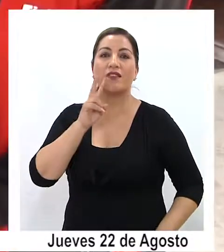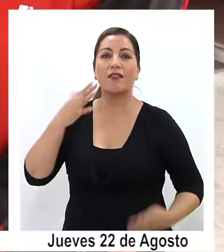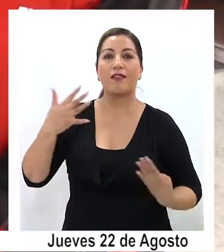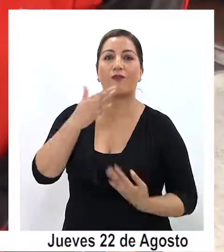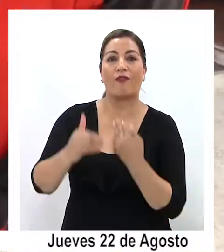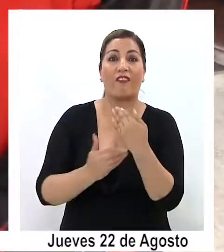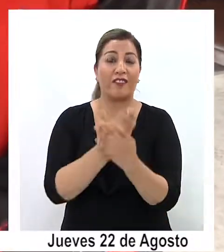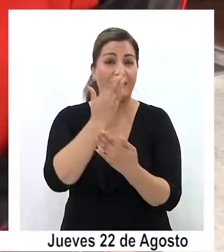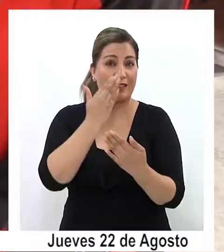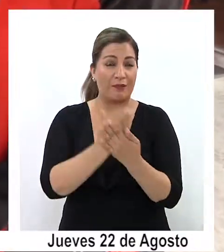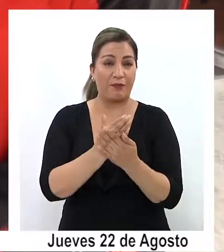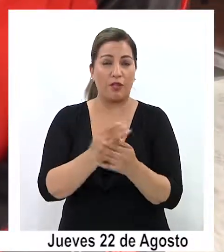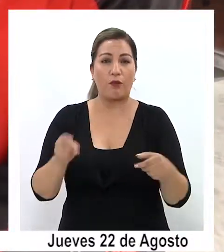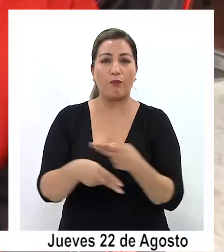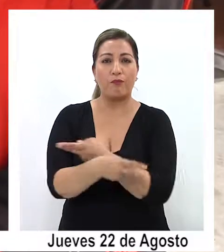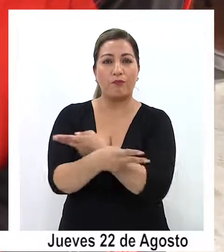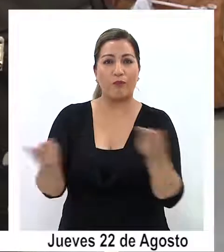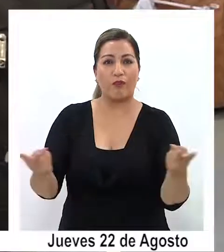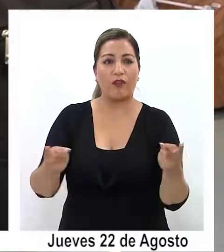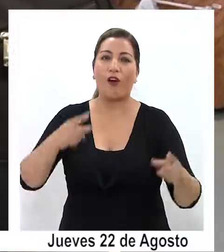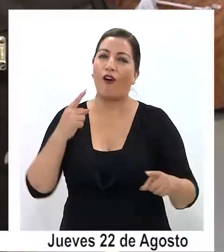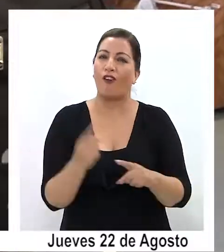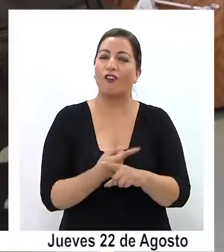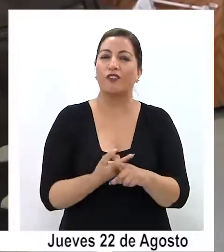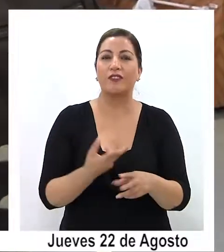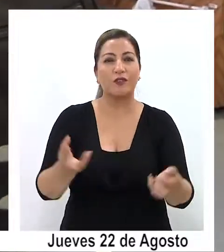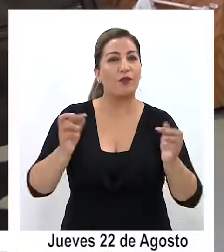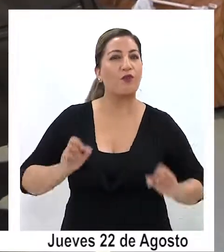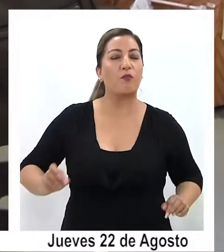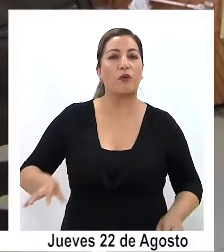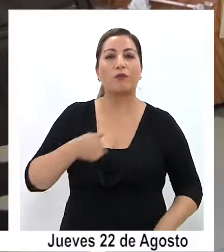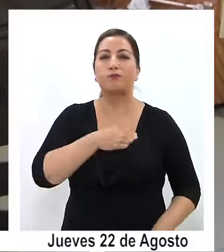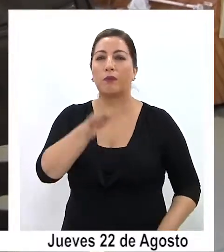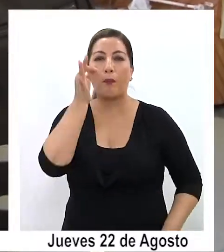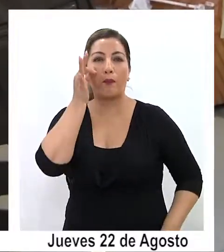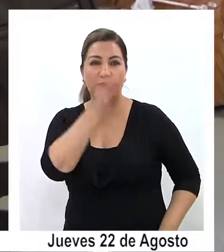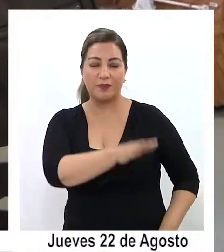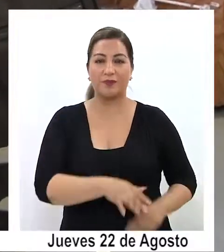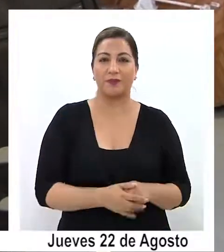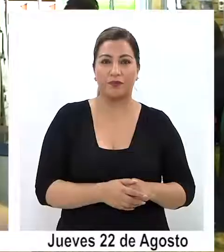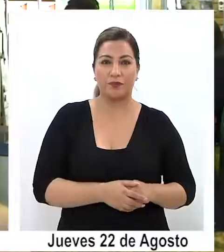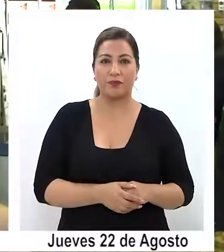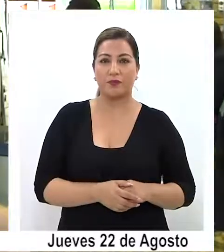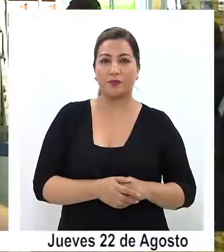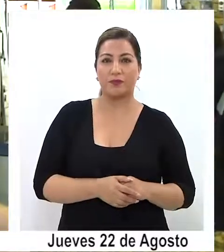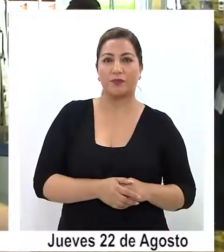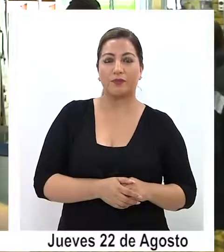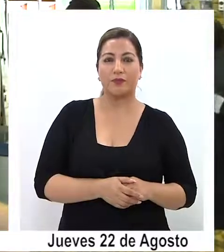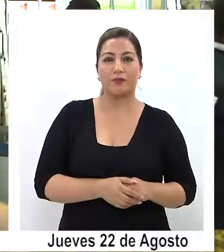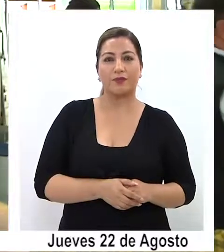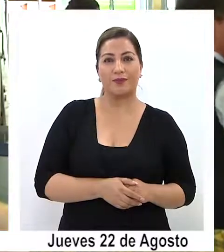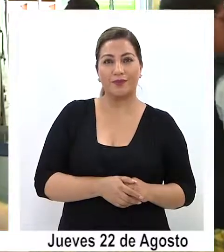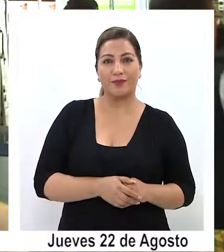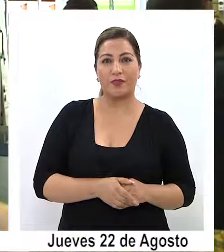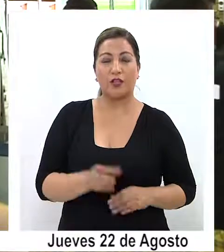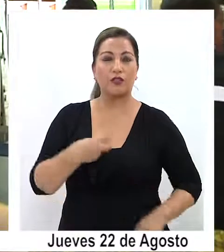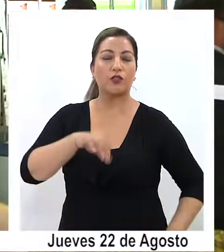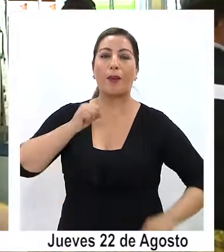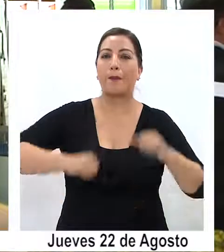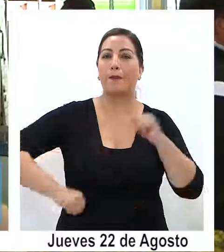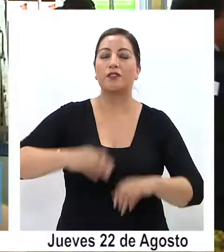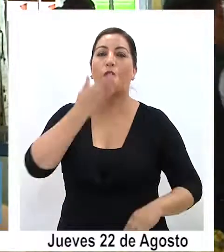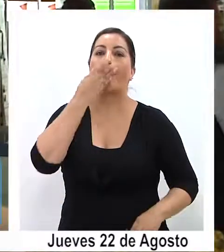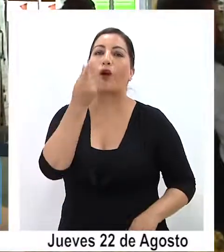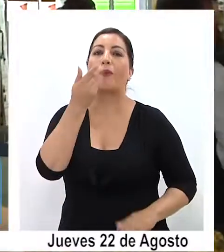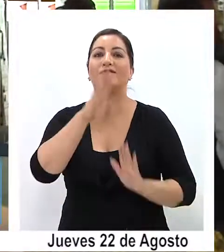las 9 de la mañana, el público tendrá nuevamente la oportunidad de visitarla. Tratamos de ser la empresa que tenga